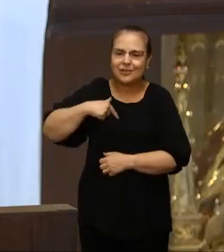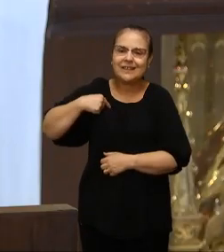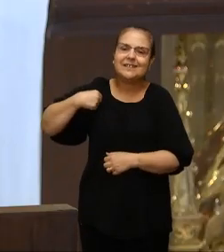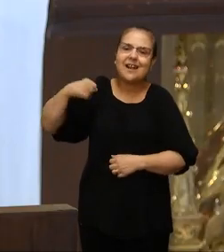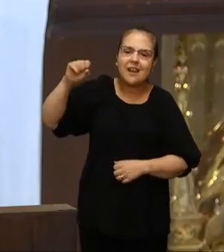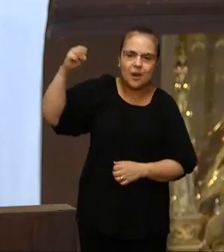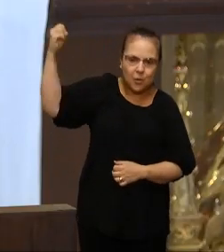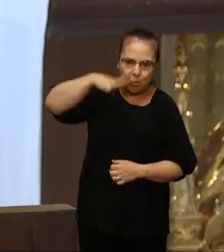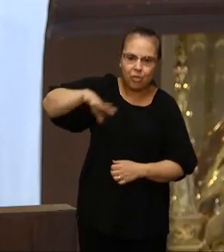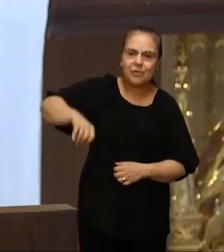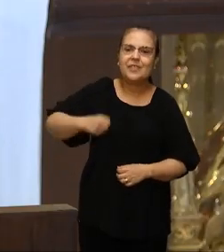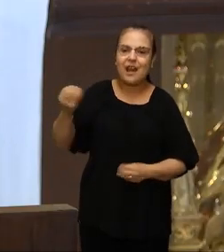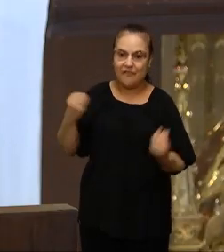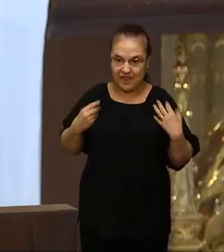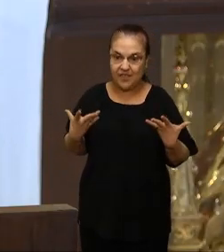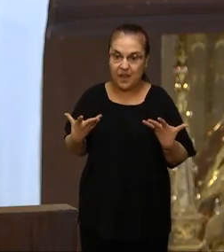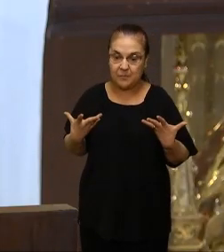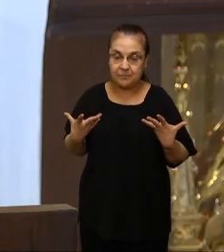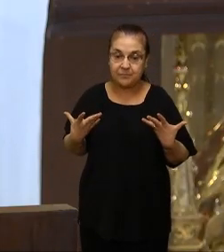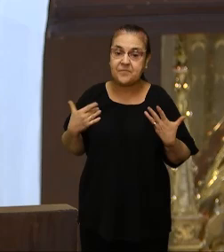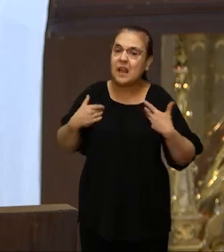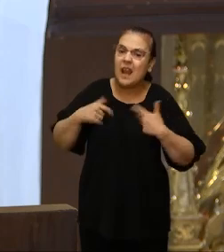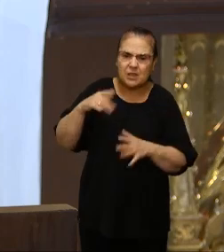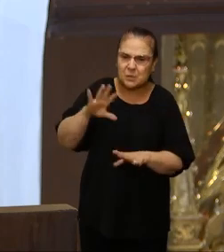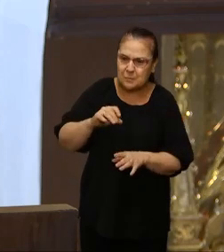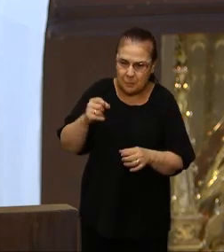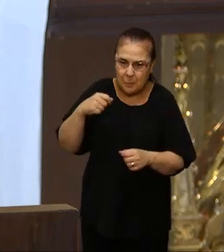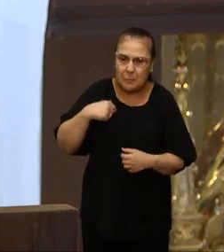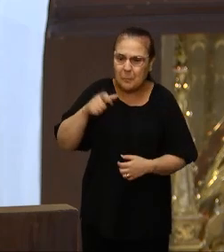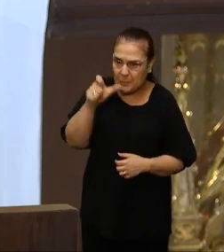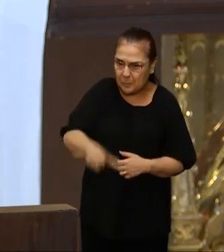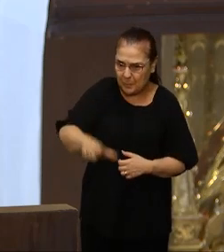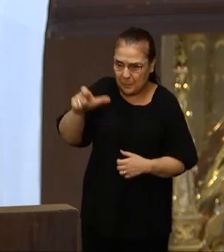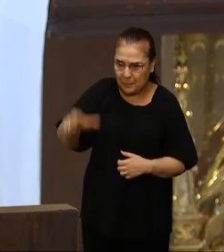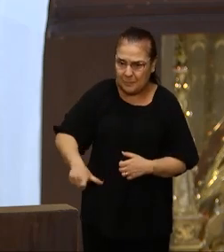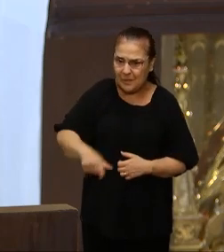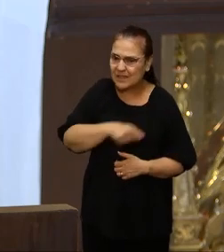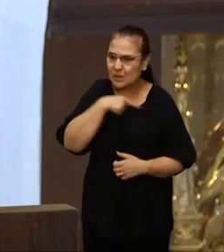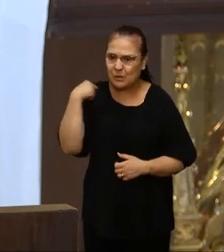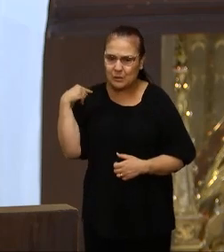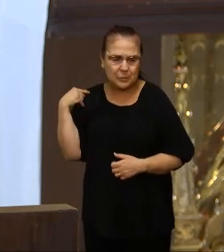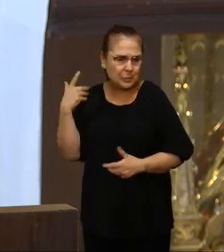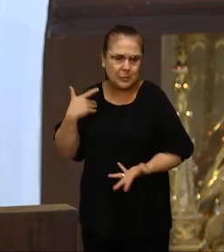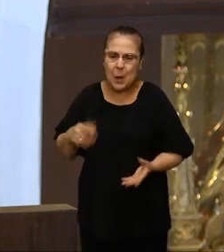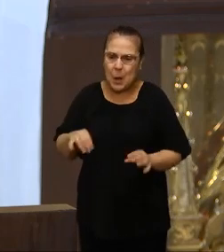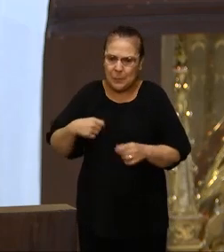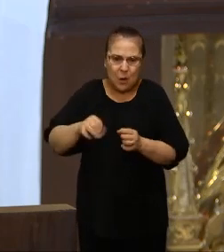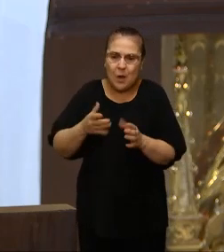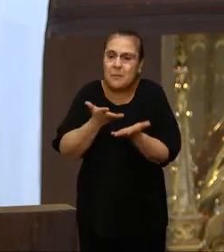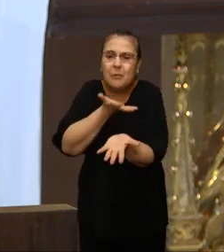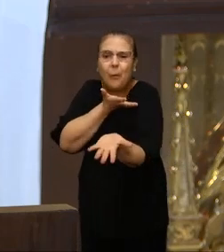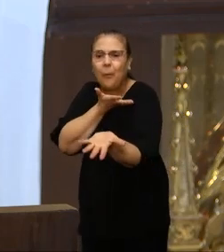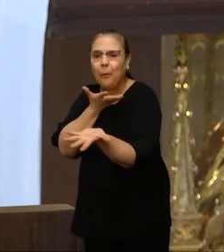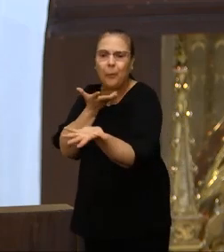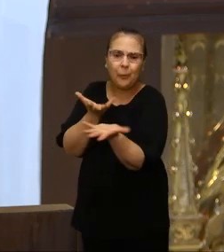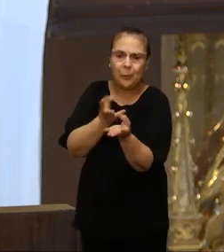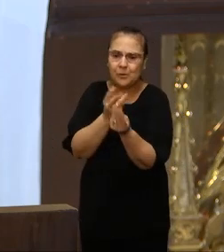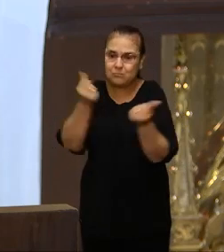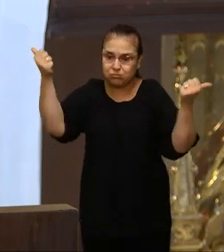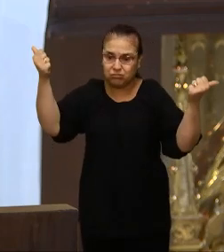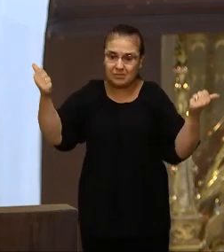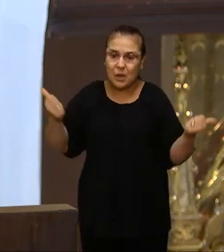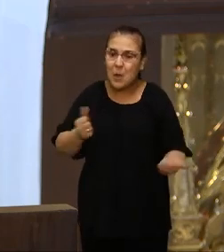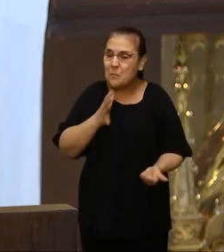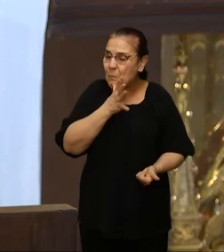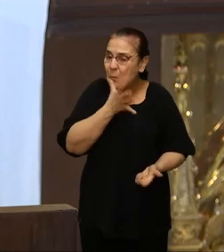El que te sigue, Señor, tendrá la luz de la vida. No así los impíos, no así. Serán paja que arrebata el viento. Porque